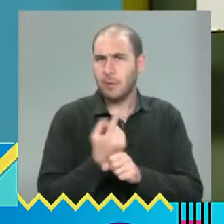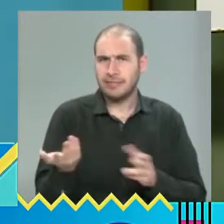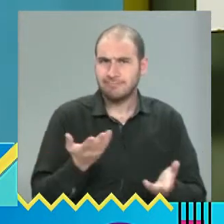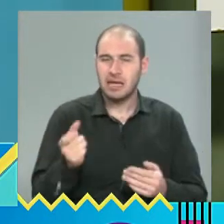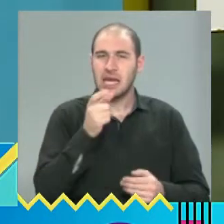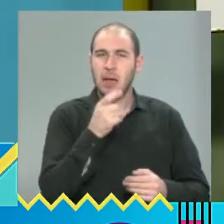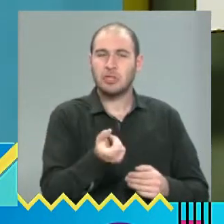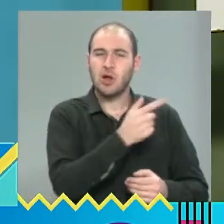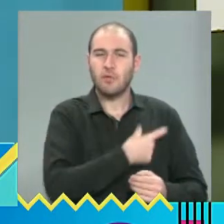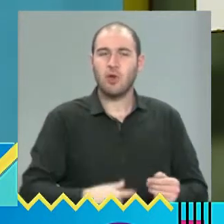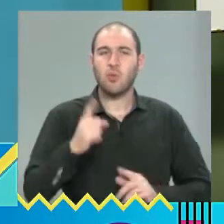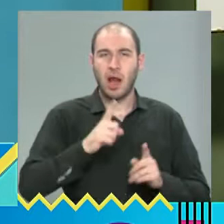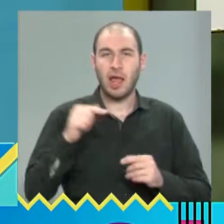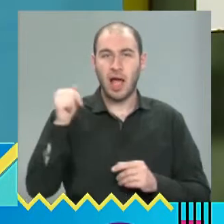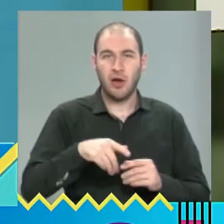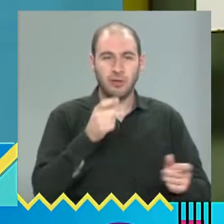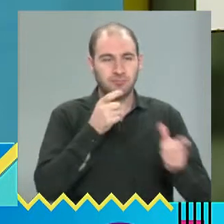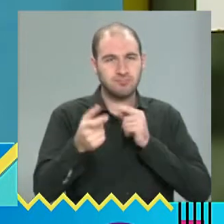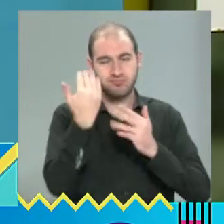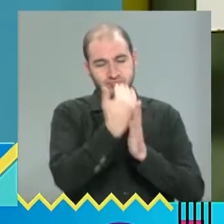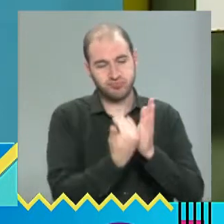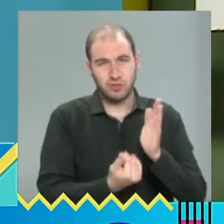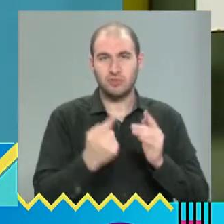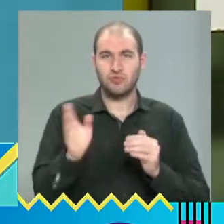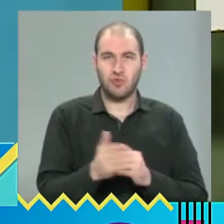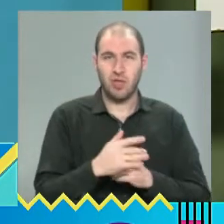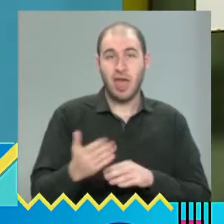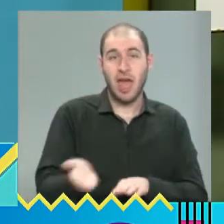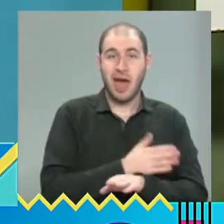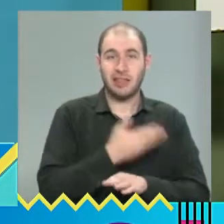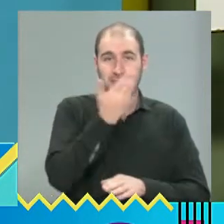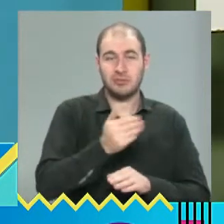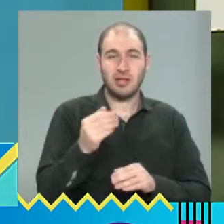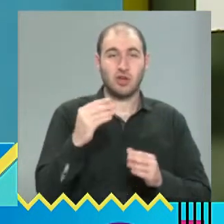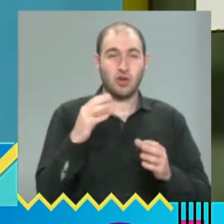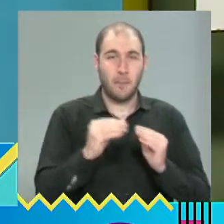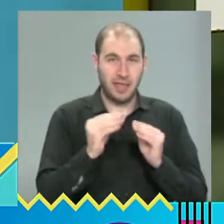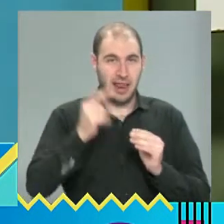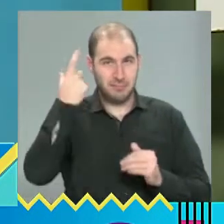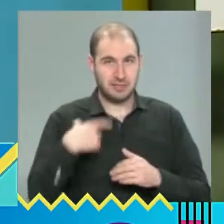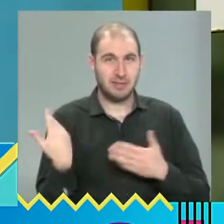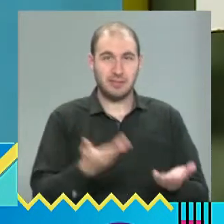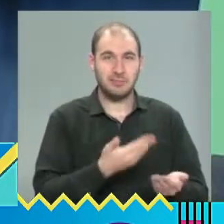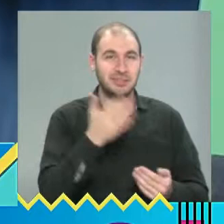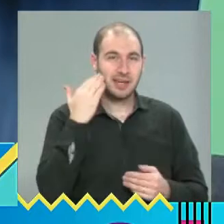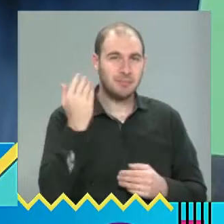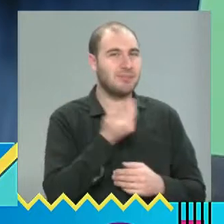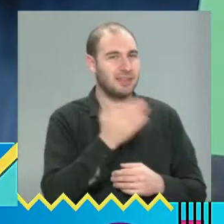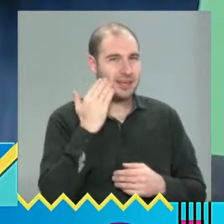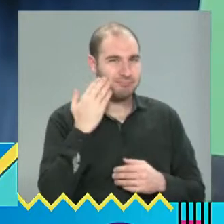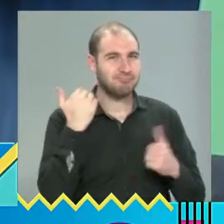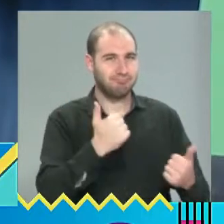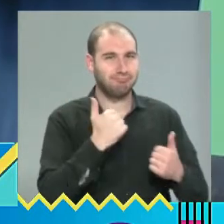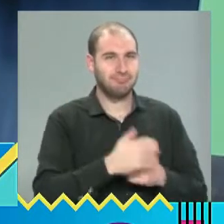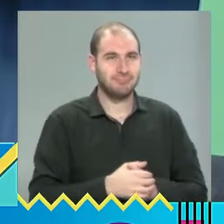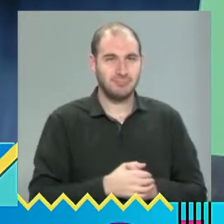fue la respuesta del gobierno? Nos vamos a ir contestando algunas de esas cosas. Antes voy a presentar a mi compañera Carolina. Buenas tardes, ¿cómo estás? Buenas tardes. Muy bien,